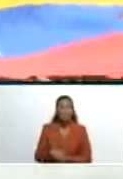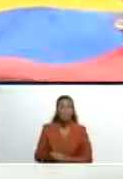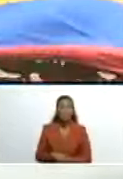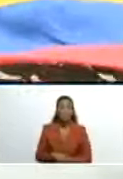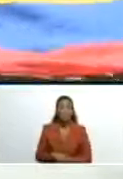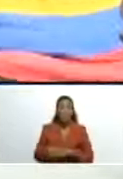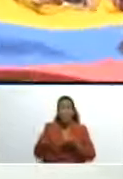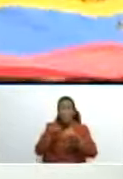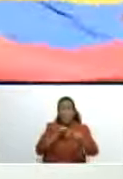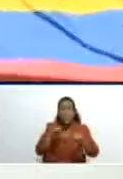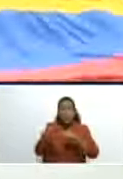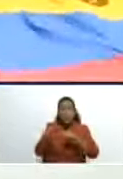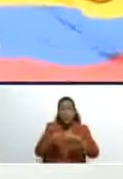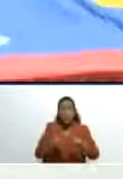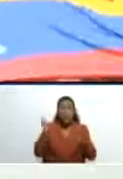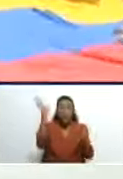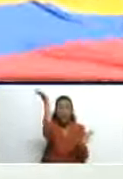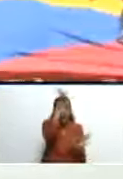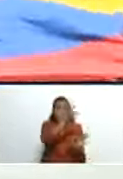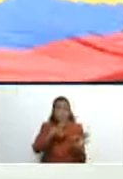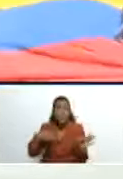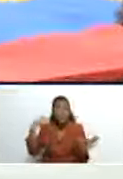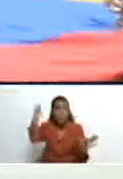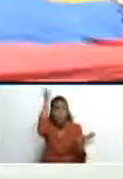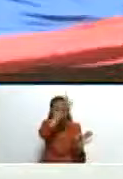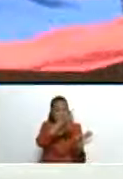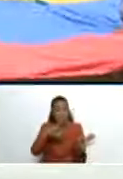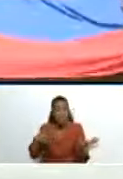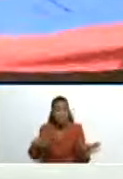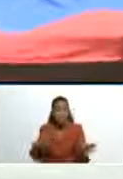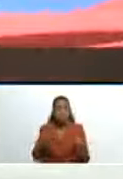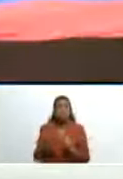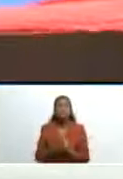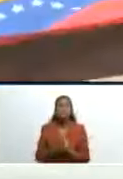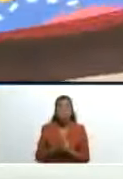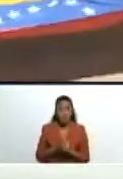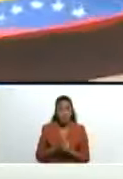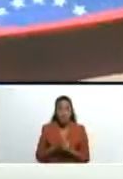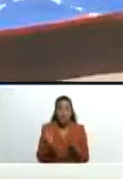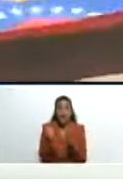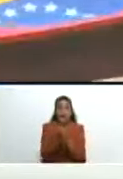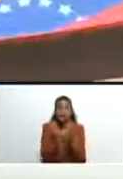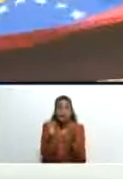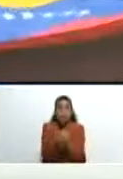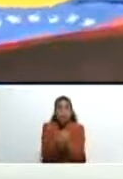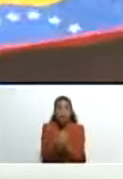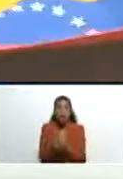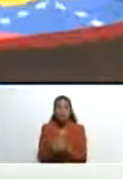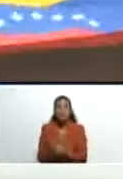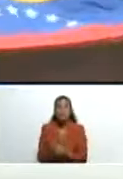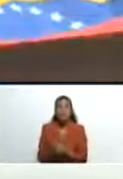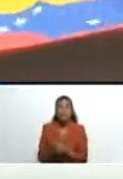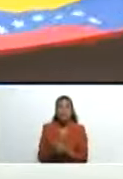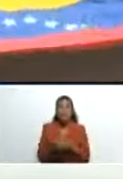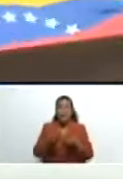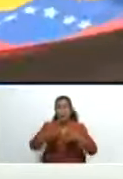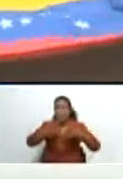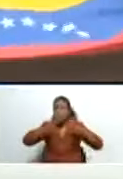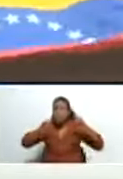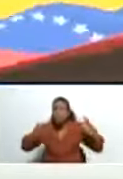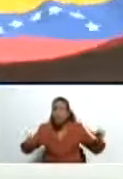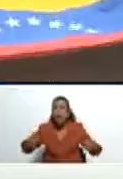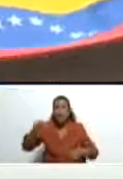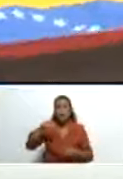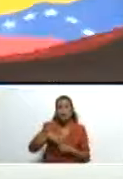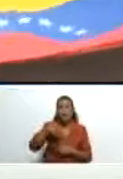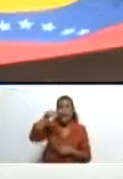La movilización en el Amazonas, la movilización en Anzuategui y la inmensa